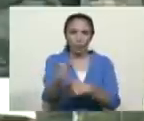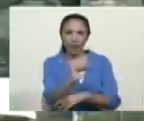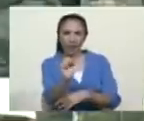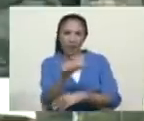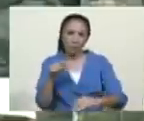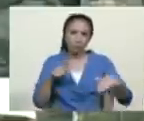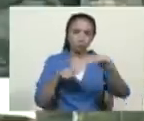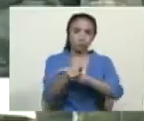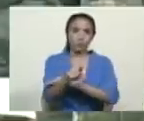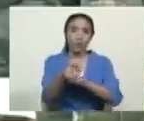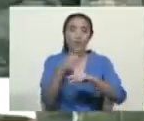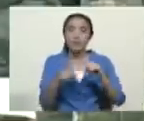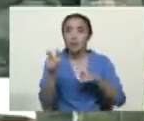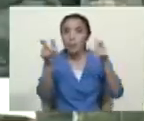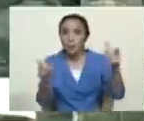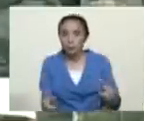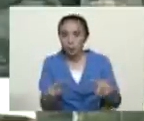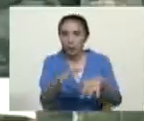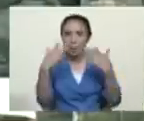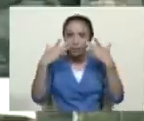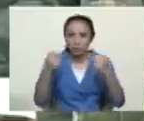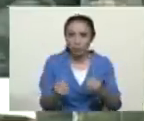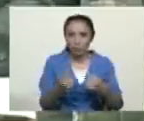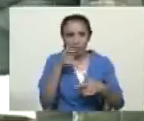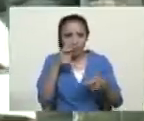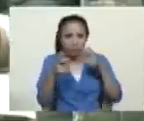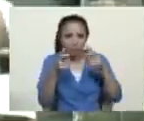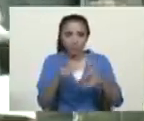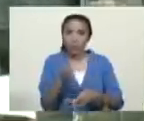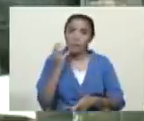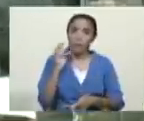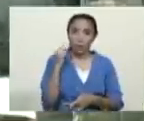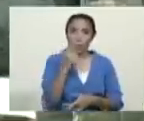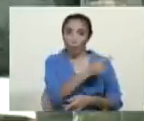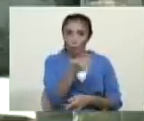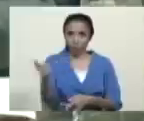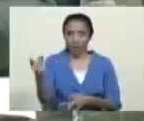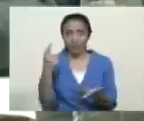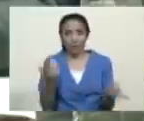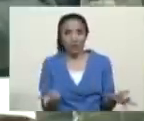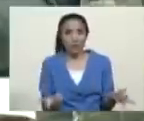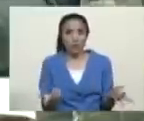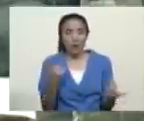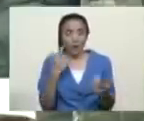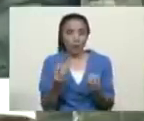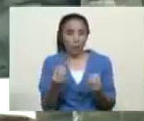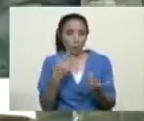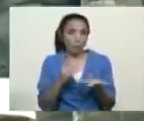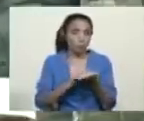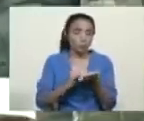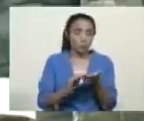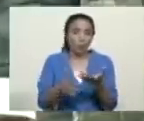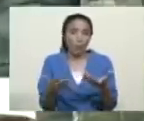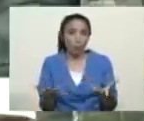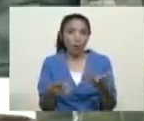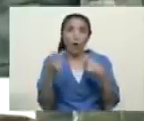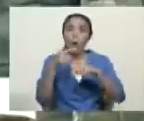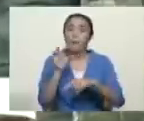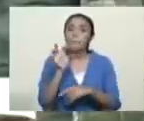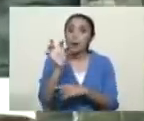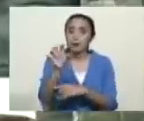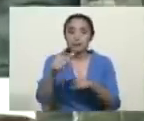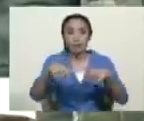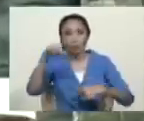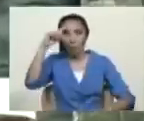Señores miembros del Consejo de Seguridad, ¿actuaría usted en forma distinta en esta situación? Hay un país que